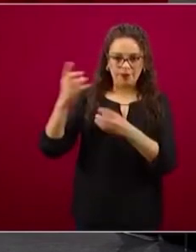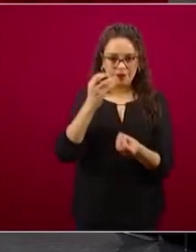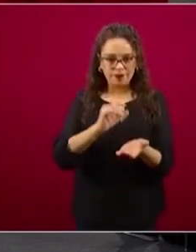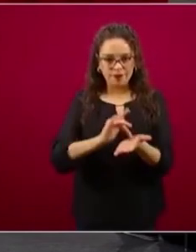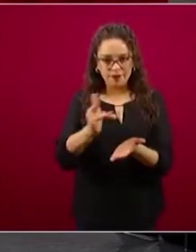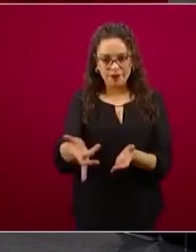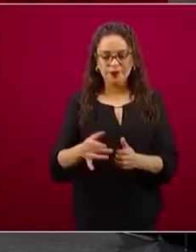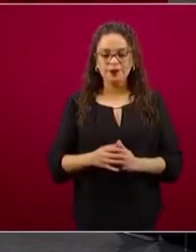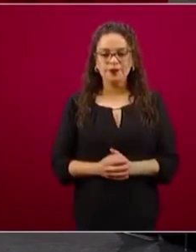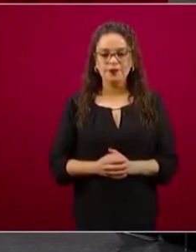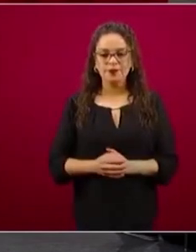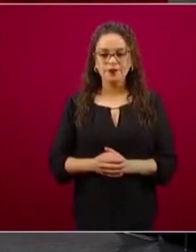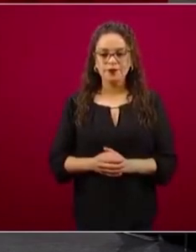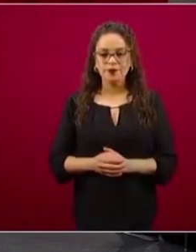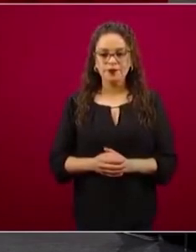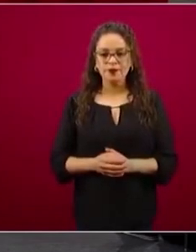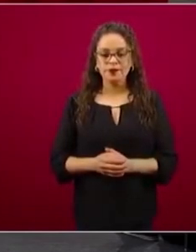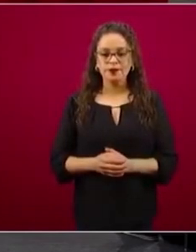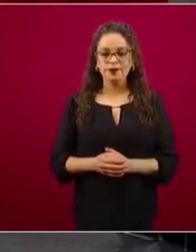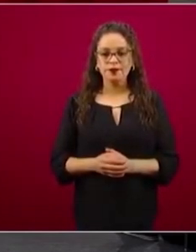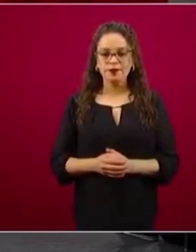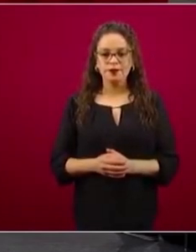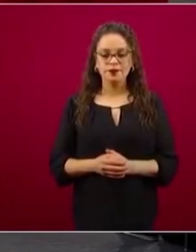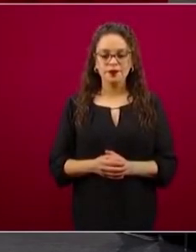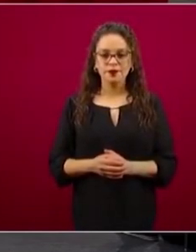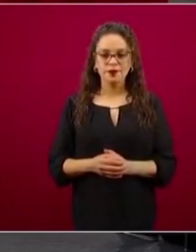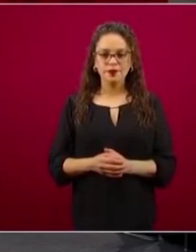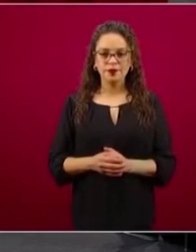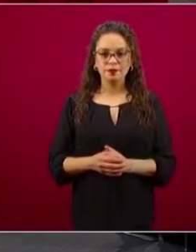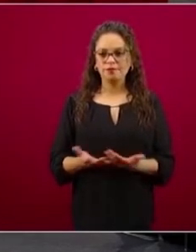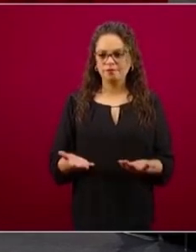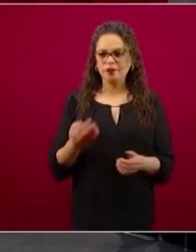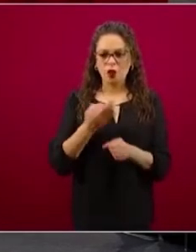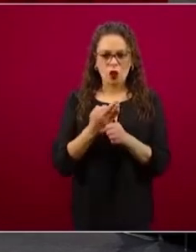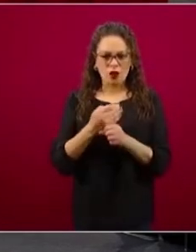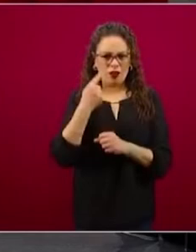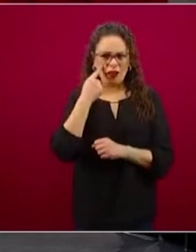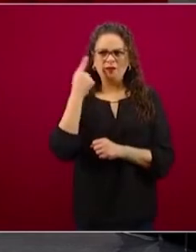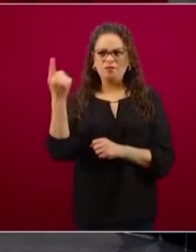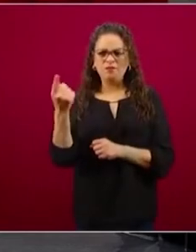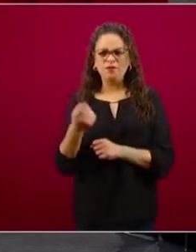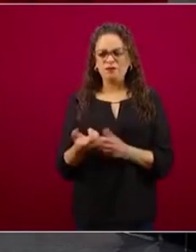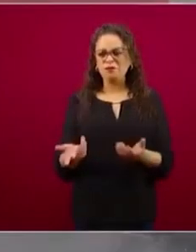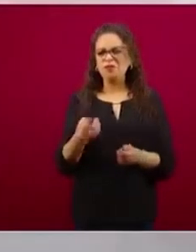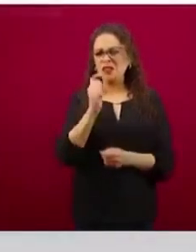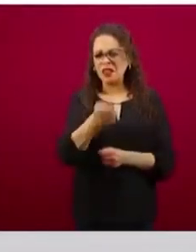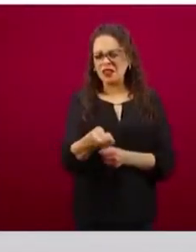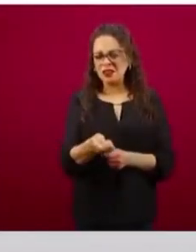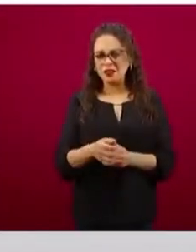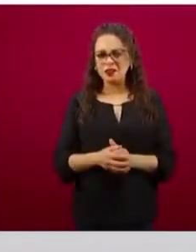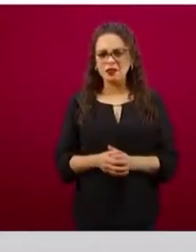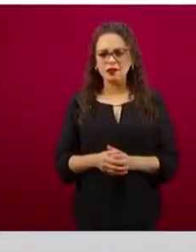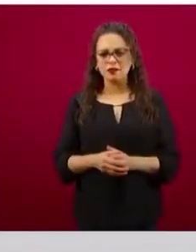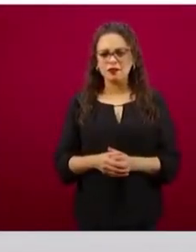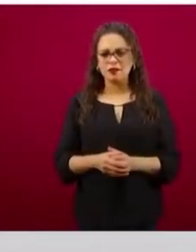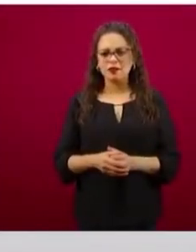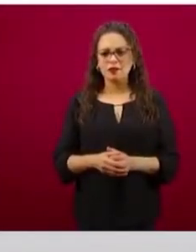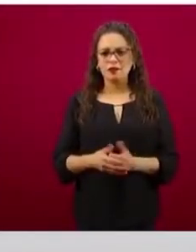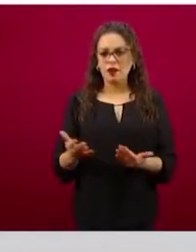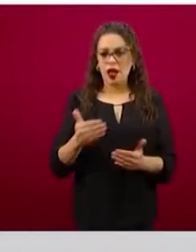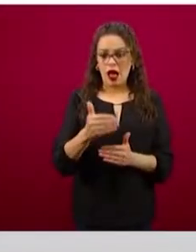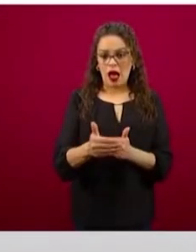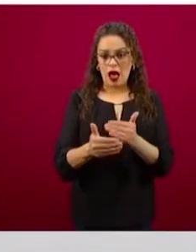Entonces, nosotros, adelante, por favor. Lo que vamos viendo, pues, es un avance en